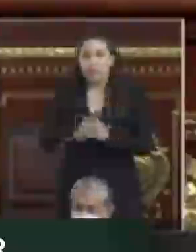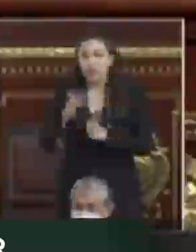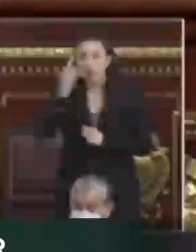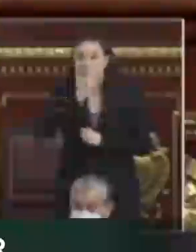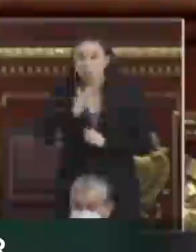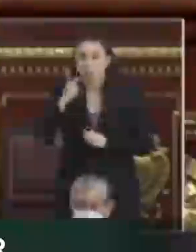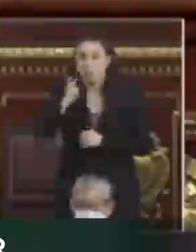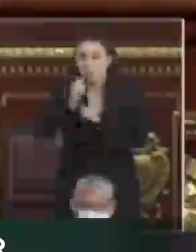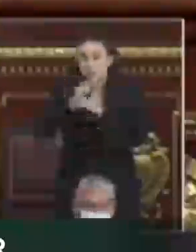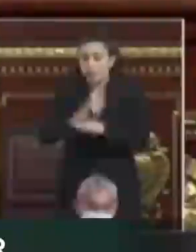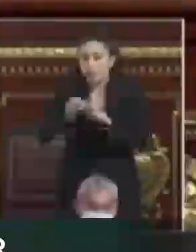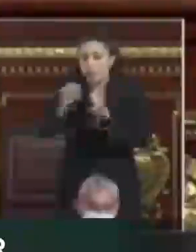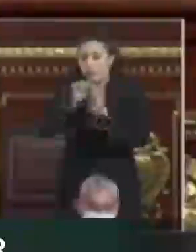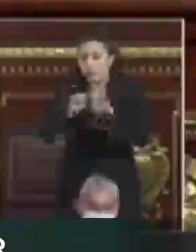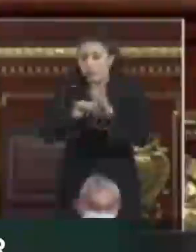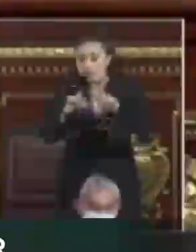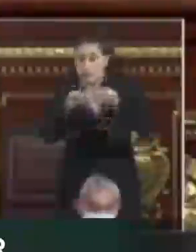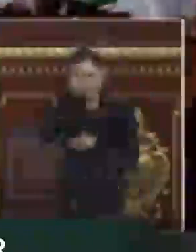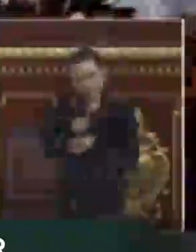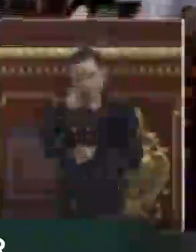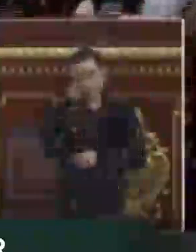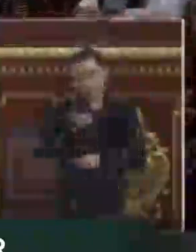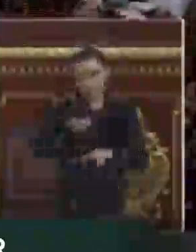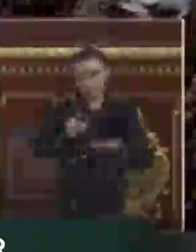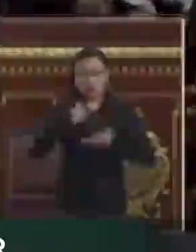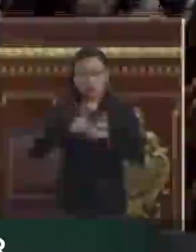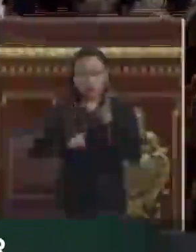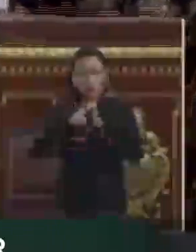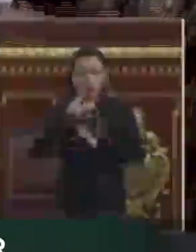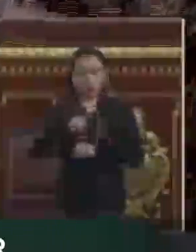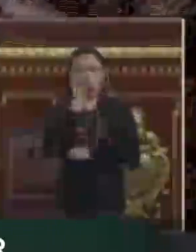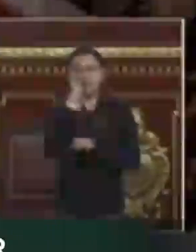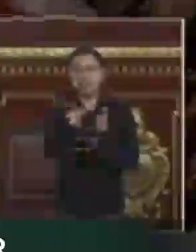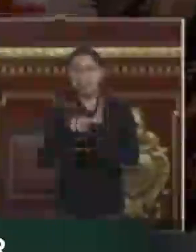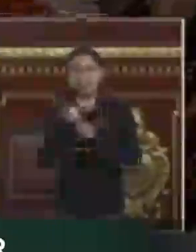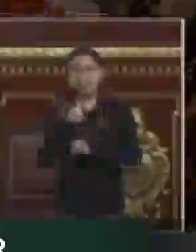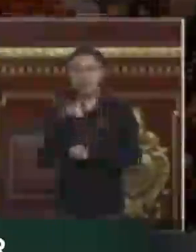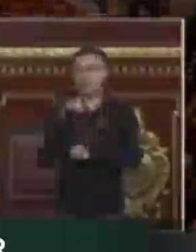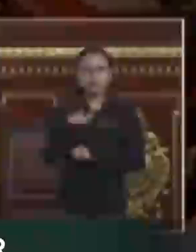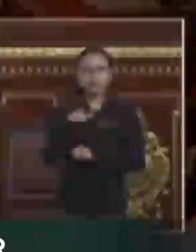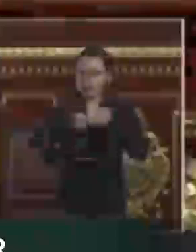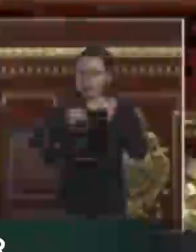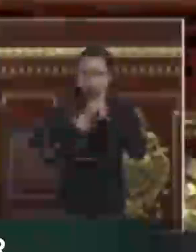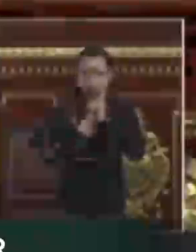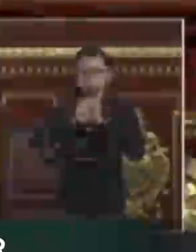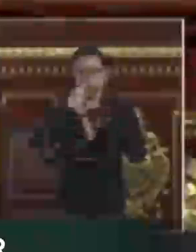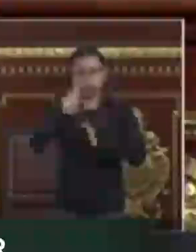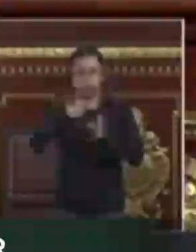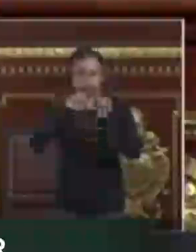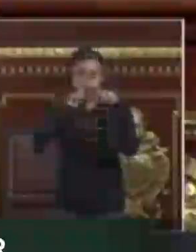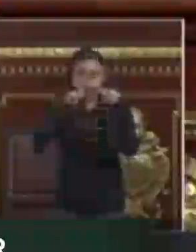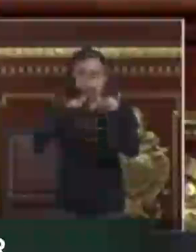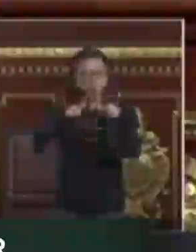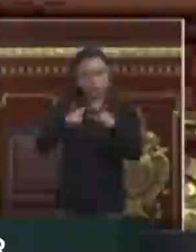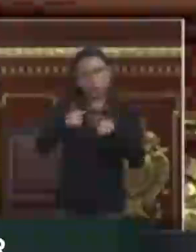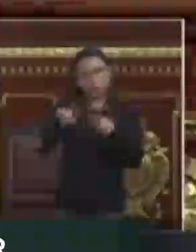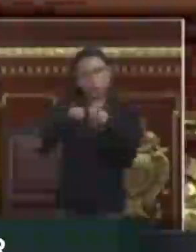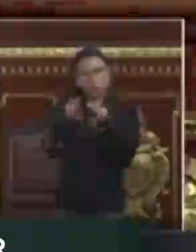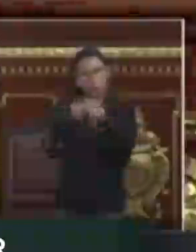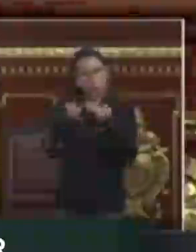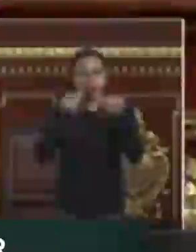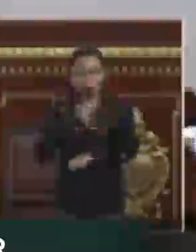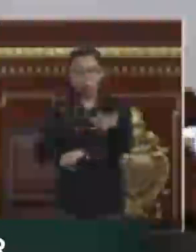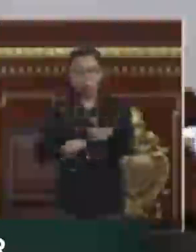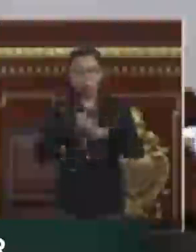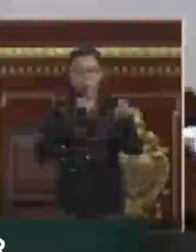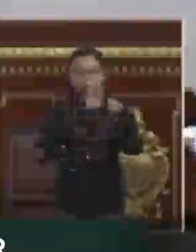familiar en sus respectivas demarcaciones territoriales. Esto a propuesta de la diputada Leticia Estrada Hernández, quien con base en el reporte anual